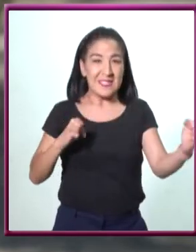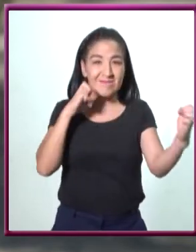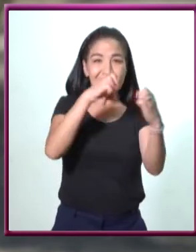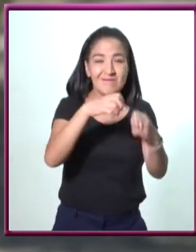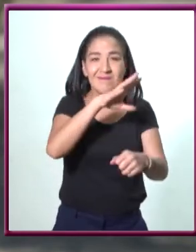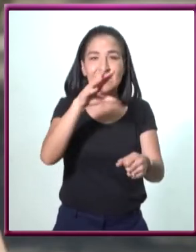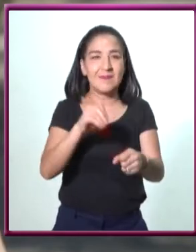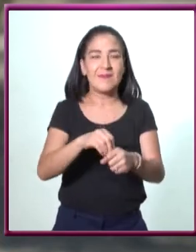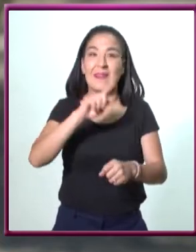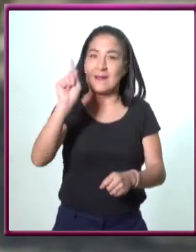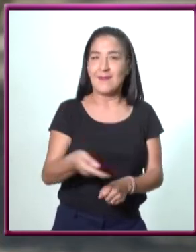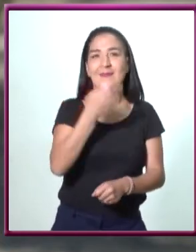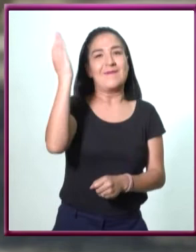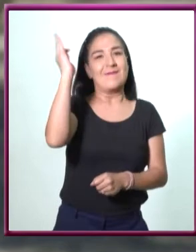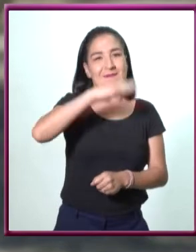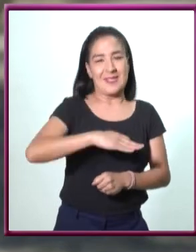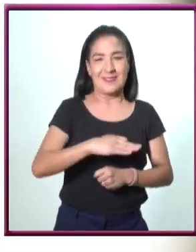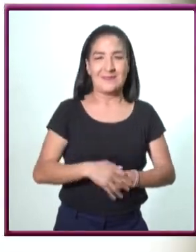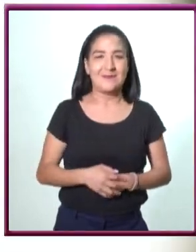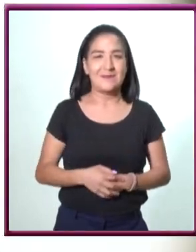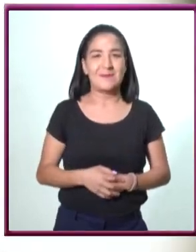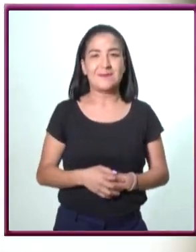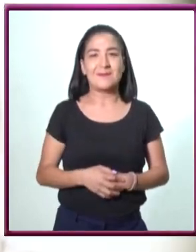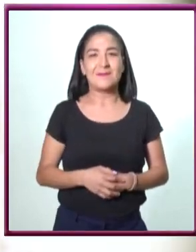engaño total es falso.